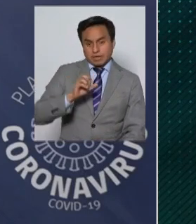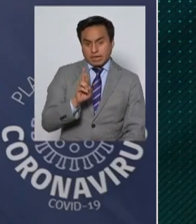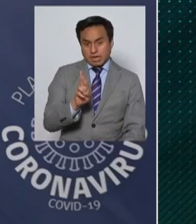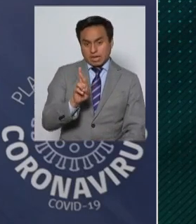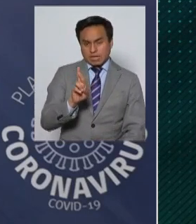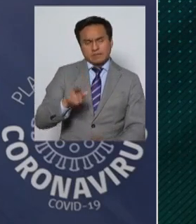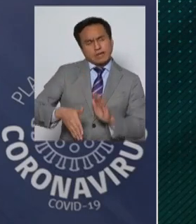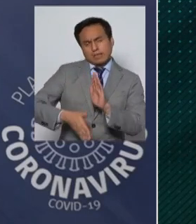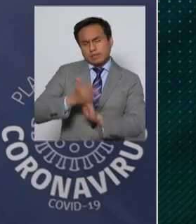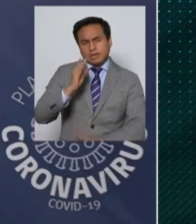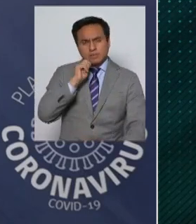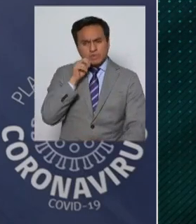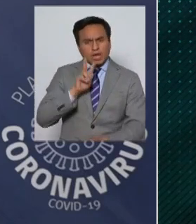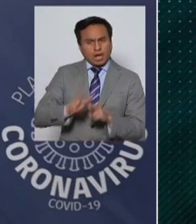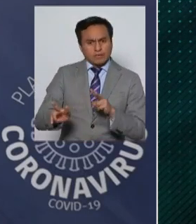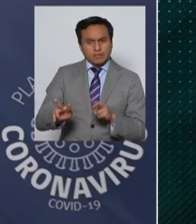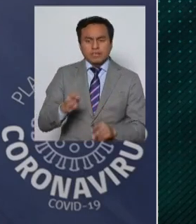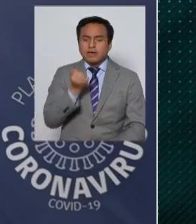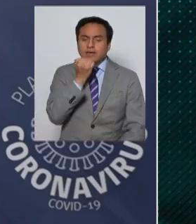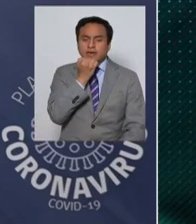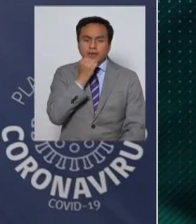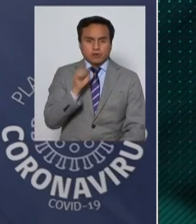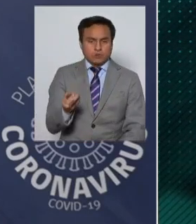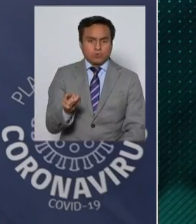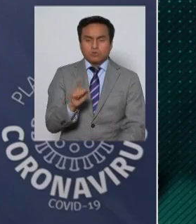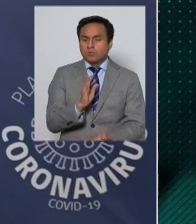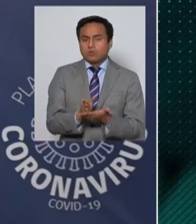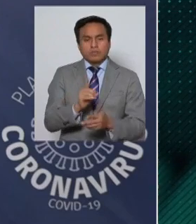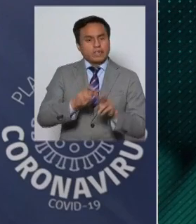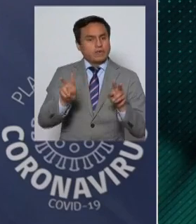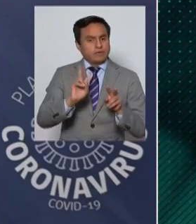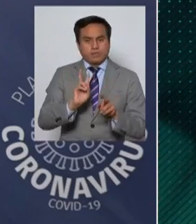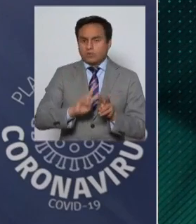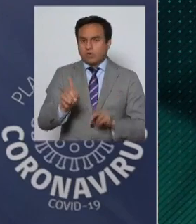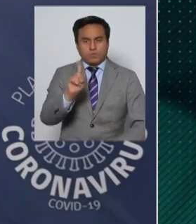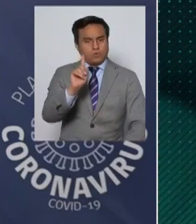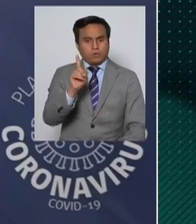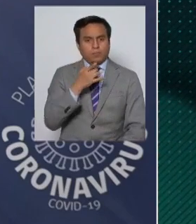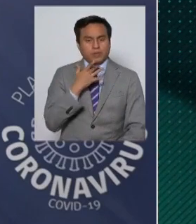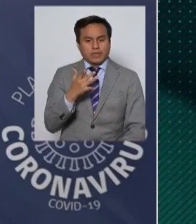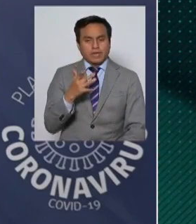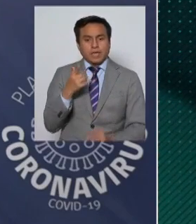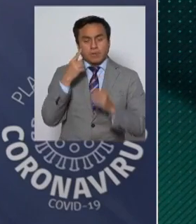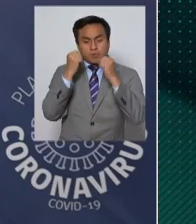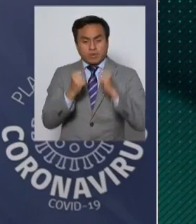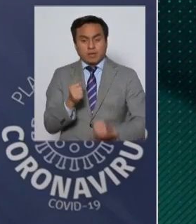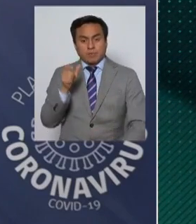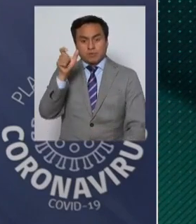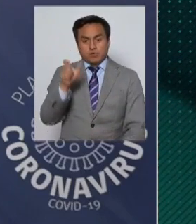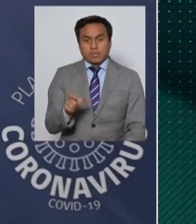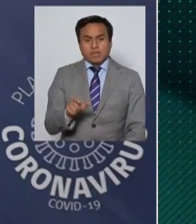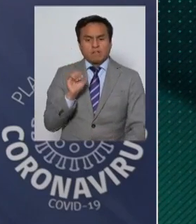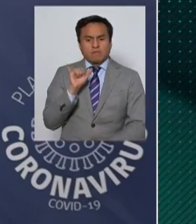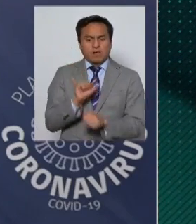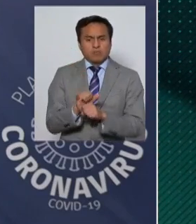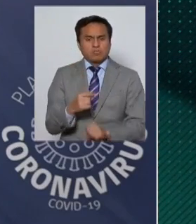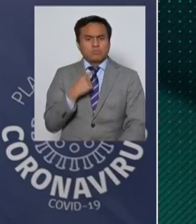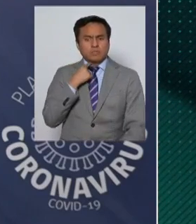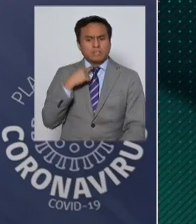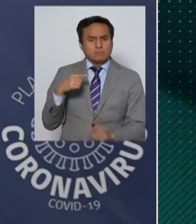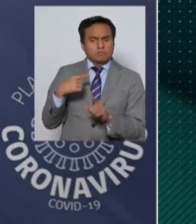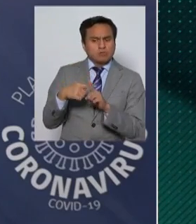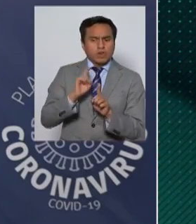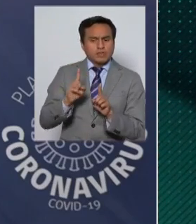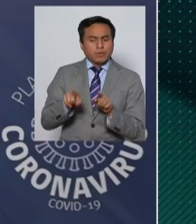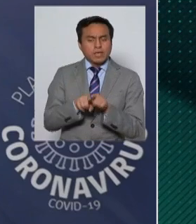de salida, está cometiendo un error. No debe hacerlo. ¿Por qué? Porque la posibilidad de que haya un falso positivo, o sea,